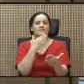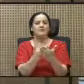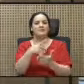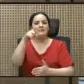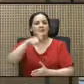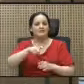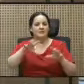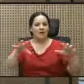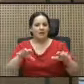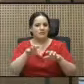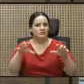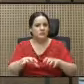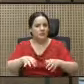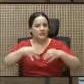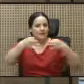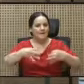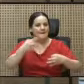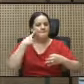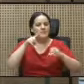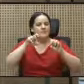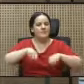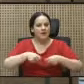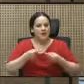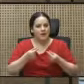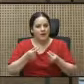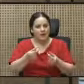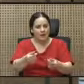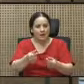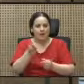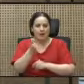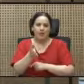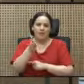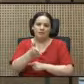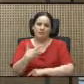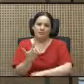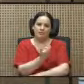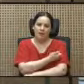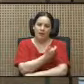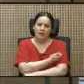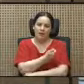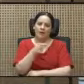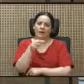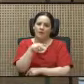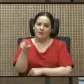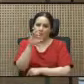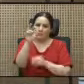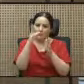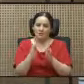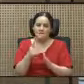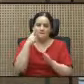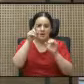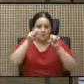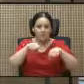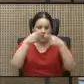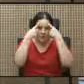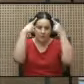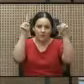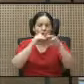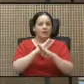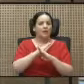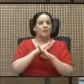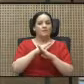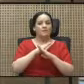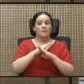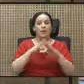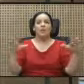acciones concretas para acelerar la lenta vacunación de los costarricenses, para lograr esa inmunidad de